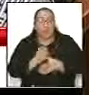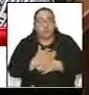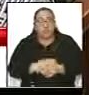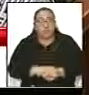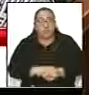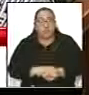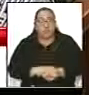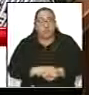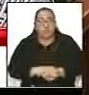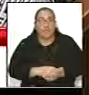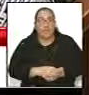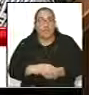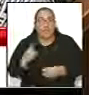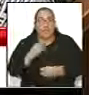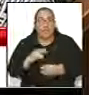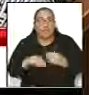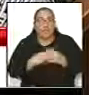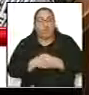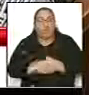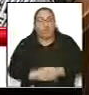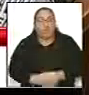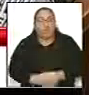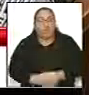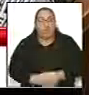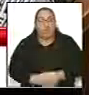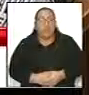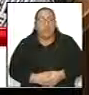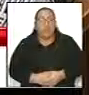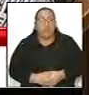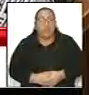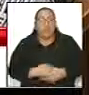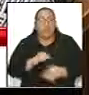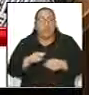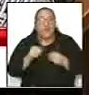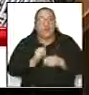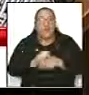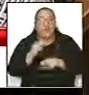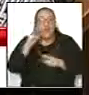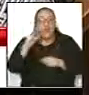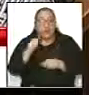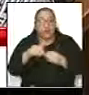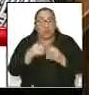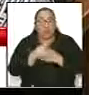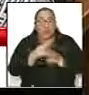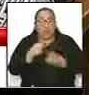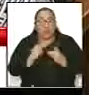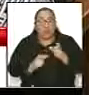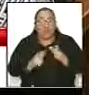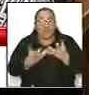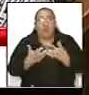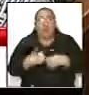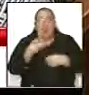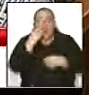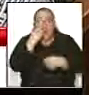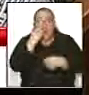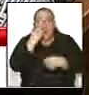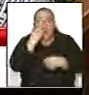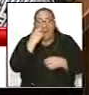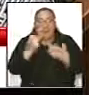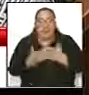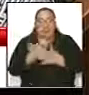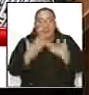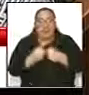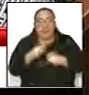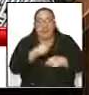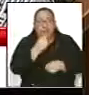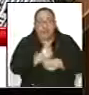el nivel de uso que tiene un poblador urbano en relación con un poblador rural. Estamos en esa nueva